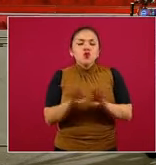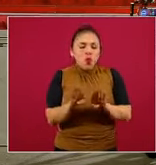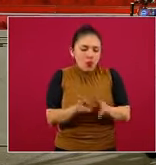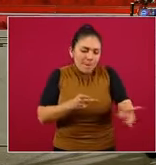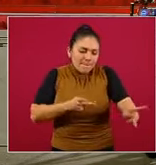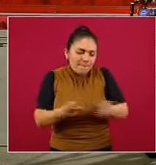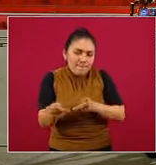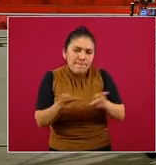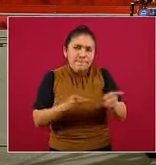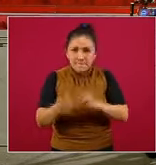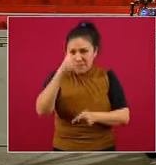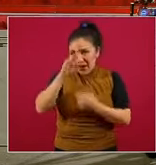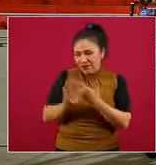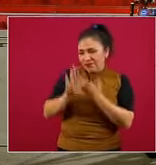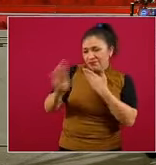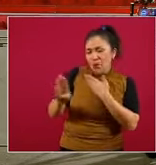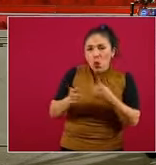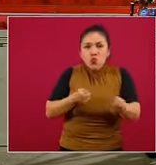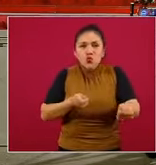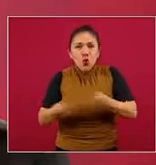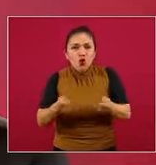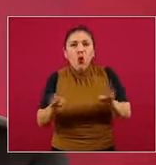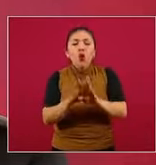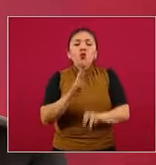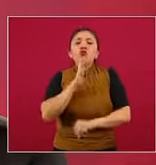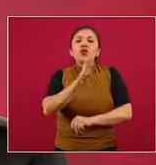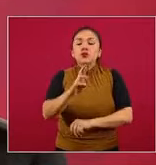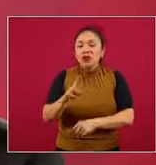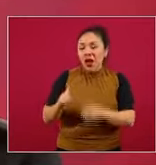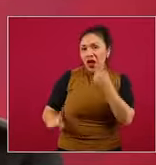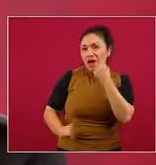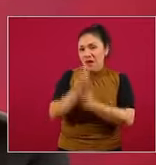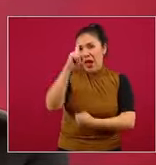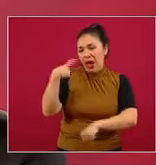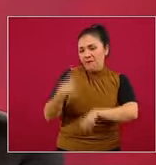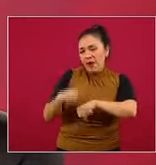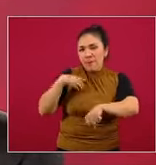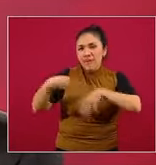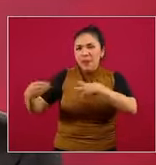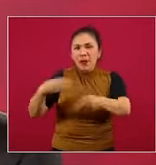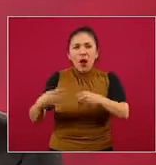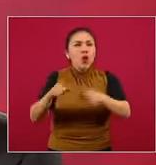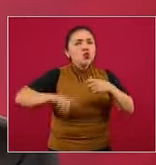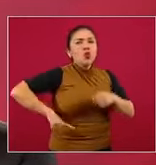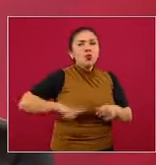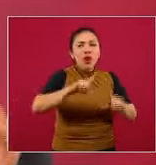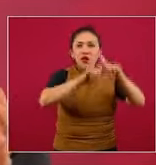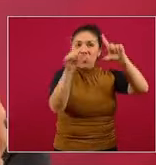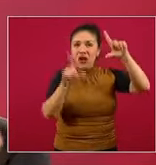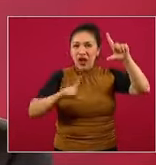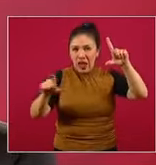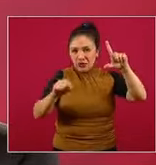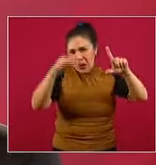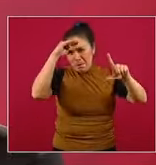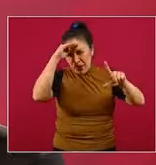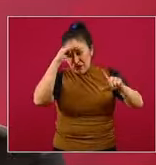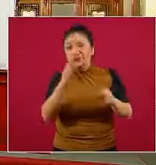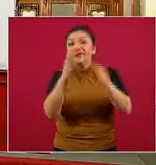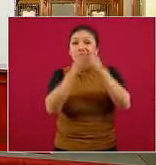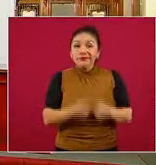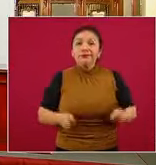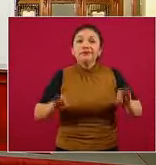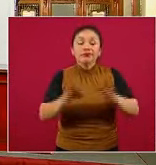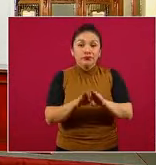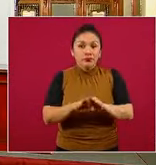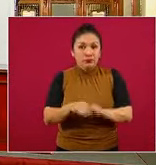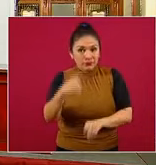estrategia de prevención y control, de respuesta ante la epidemia por parte de cada gobierno nacional, es muy importante